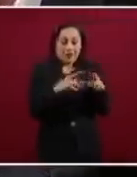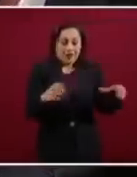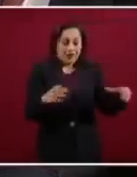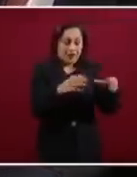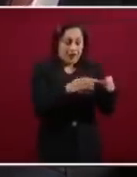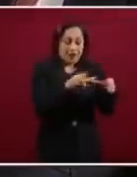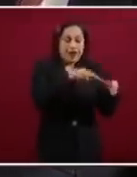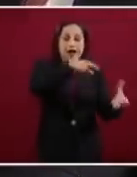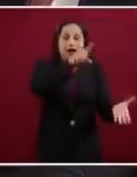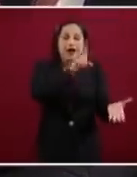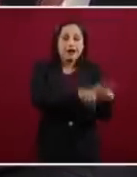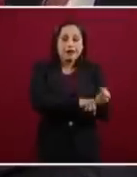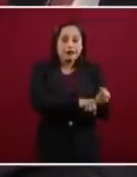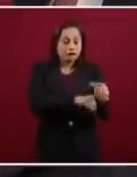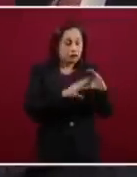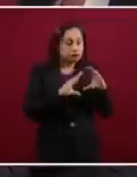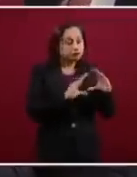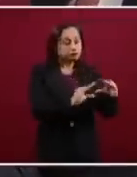la educación